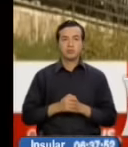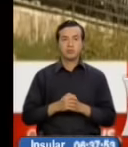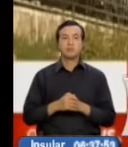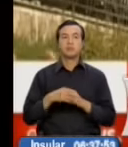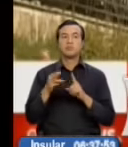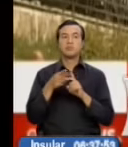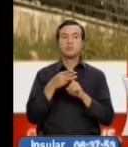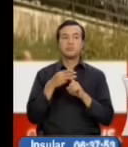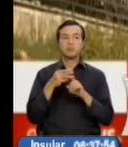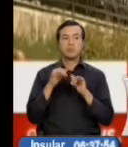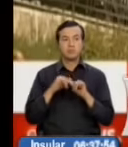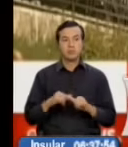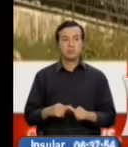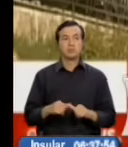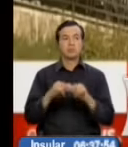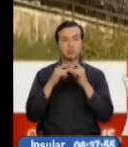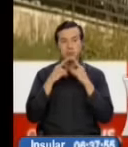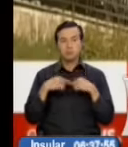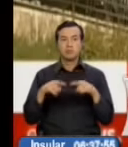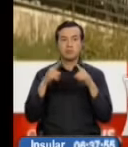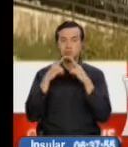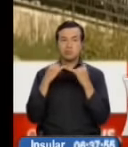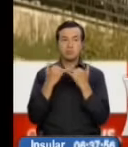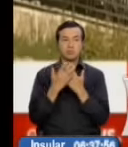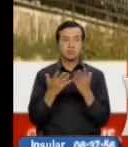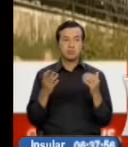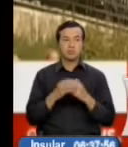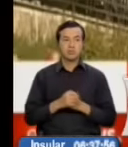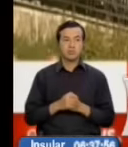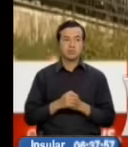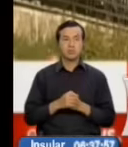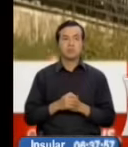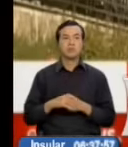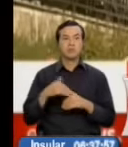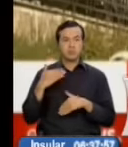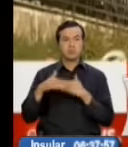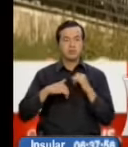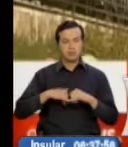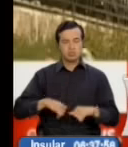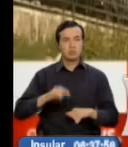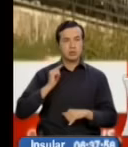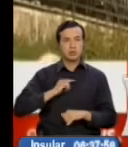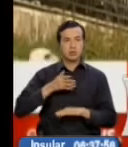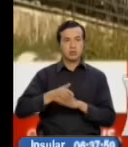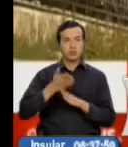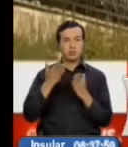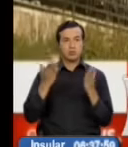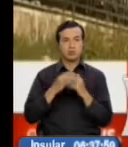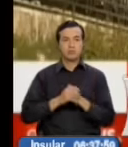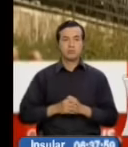sociales siguen presentando actualizaciones y de eso daremos cuenta en minutos posteriores. Vanessa, por lo